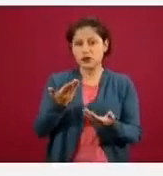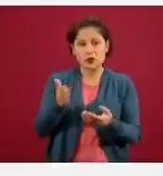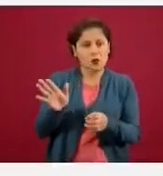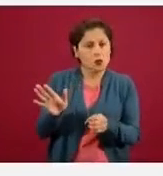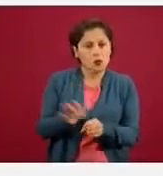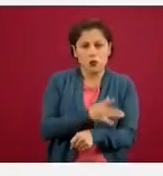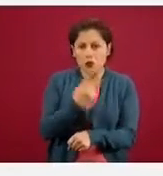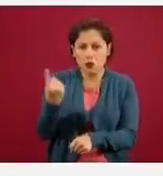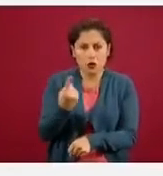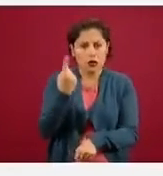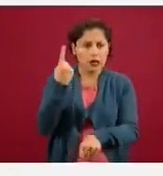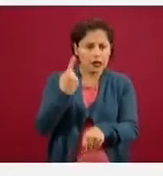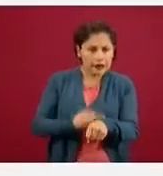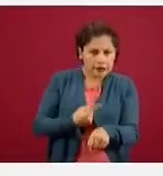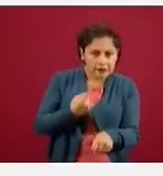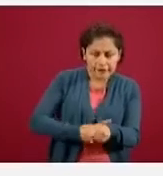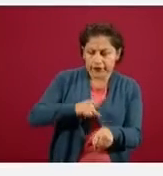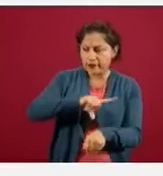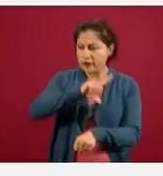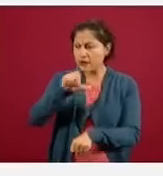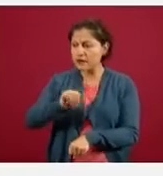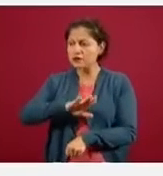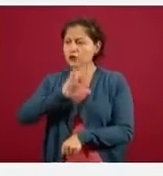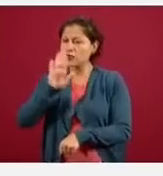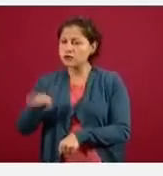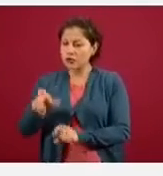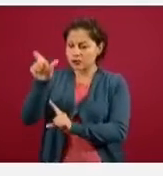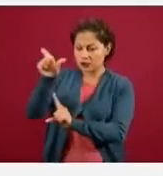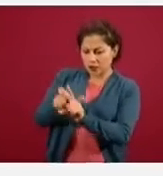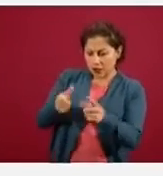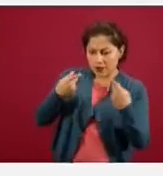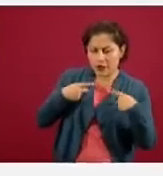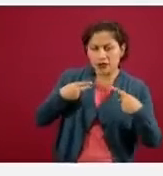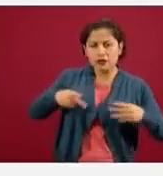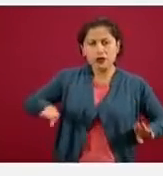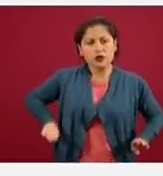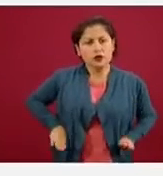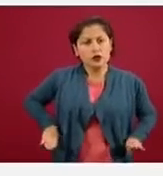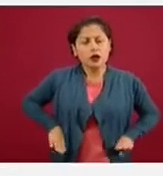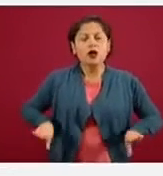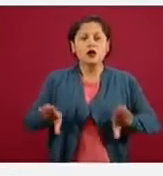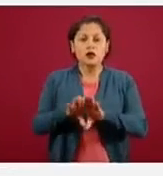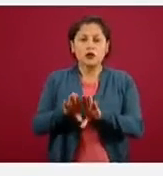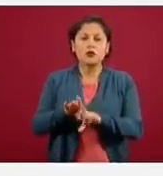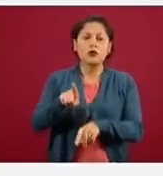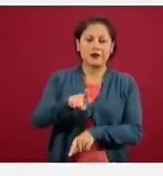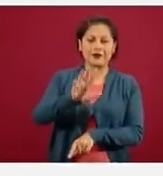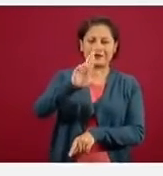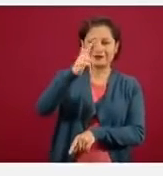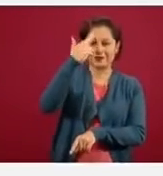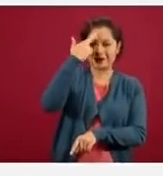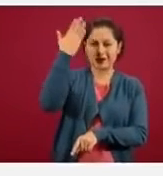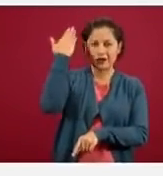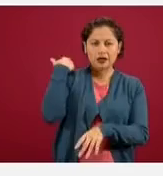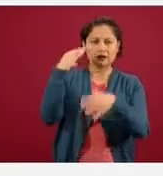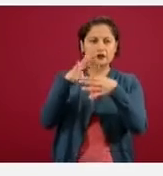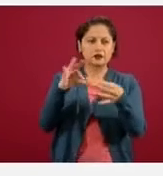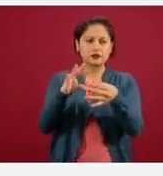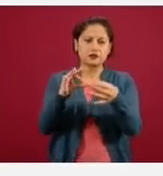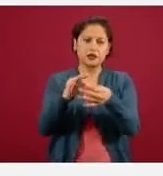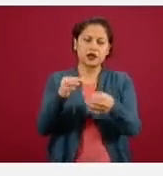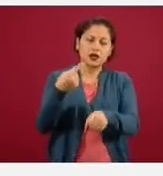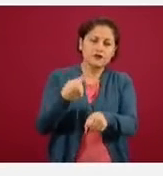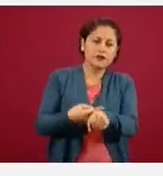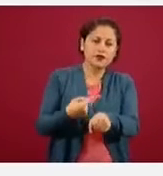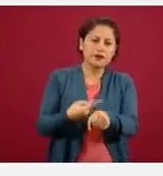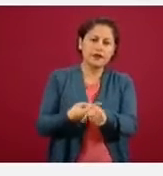desde que inició también la epidemia en México, de cómo se asocian a una comorbilidad o a un factor de riesgo.